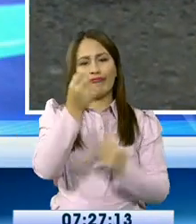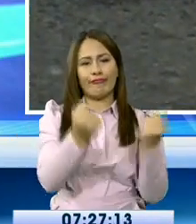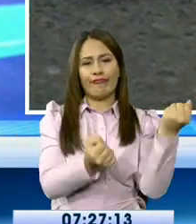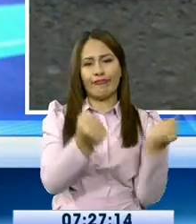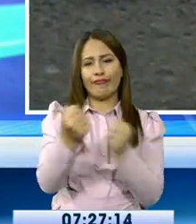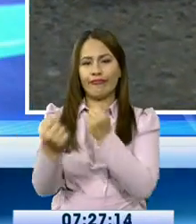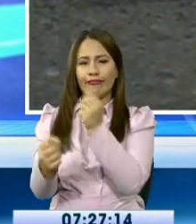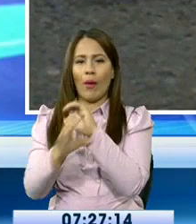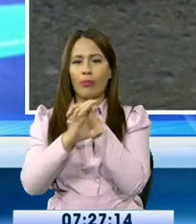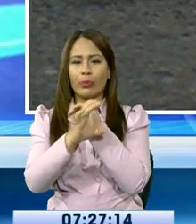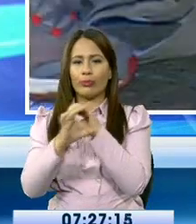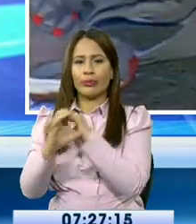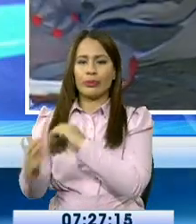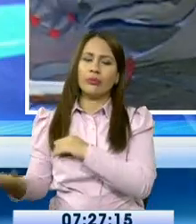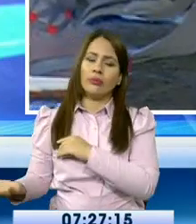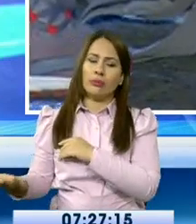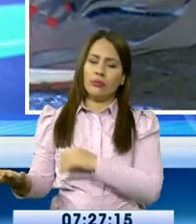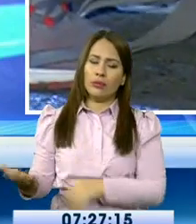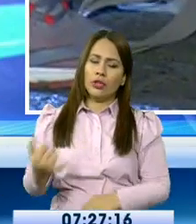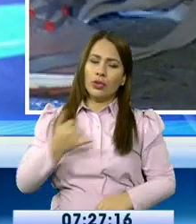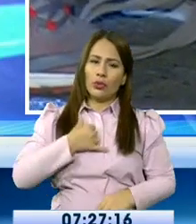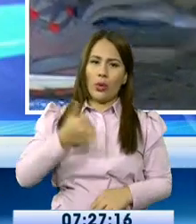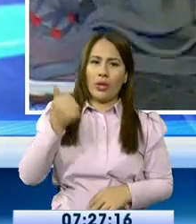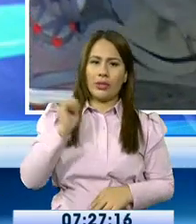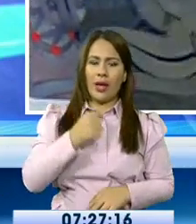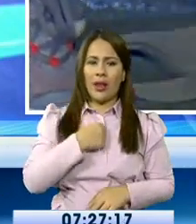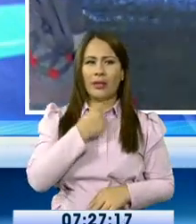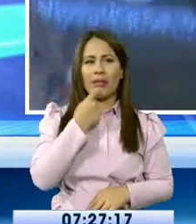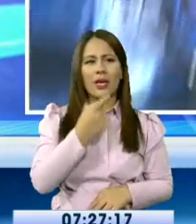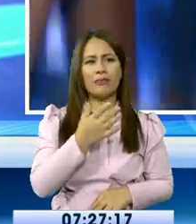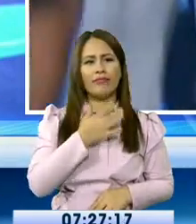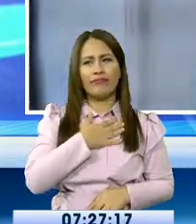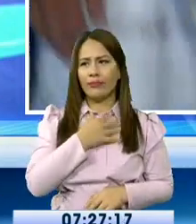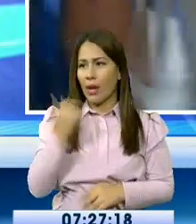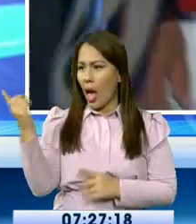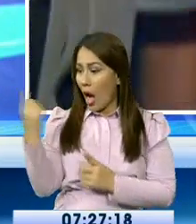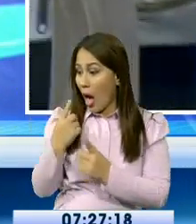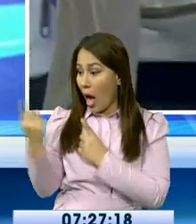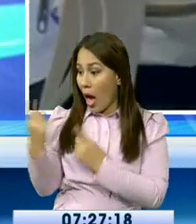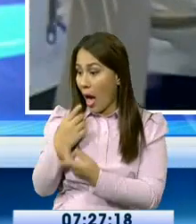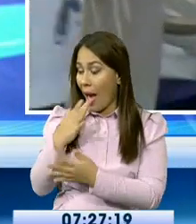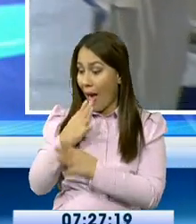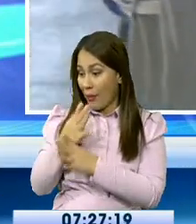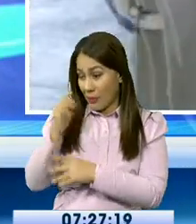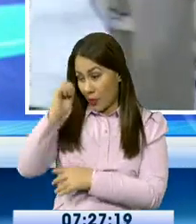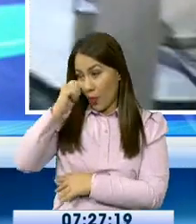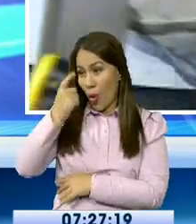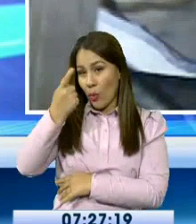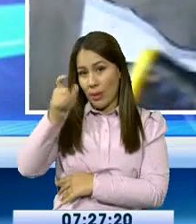autobuses del servicio urbano. Y yo lo decía ayer, creo que lo conversábamos los dos, y yo te decía, por un